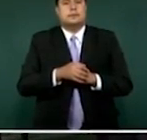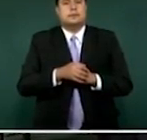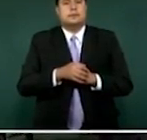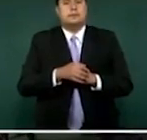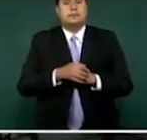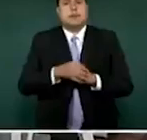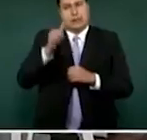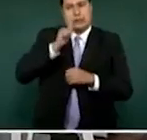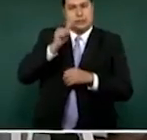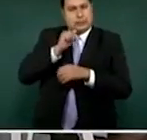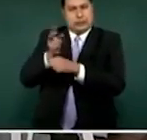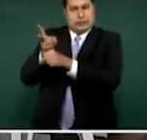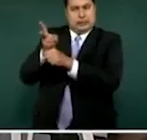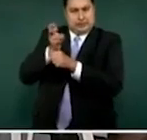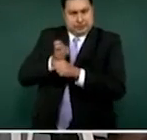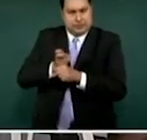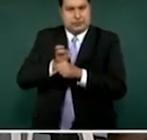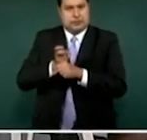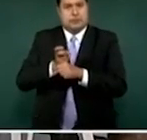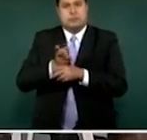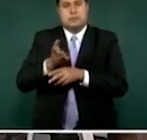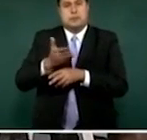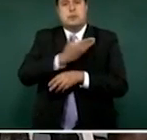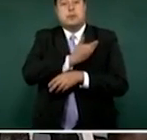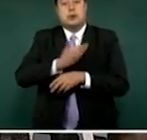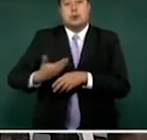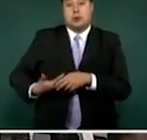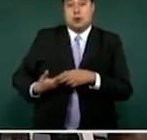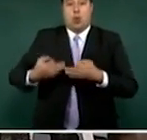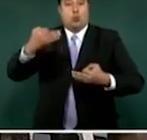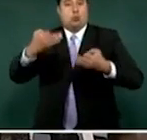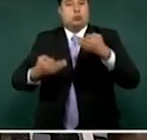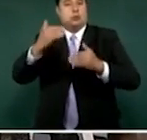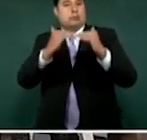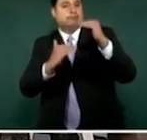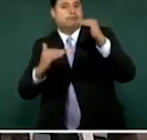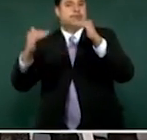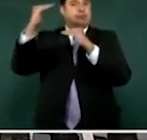el presidente del Tribunal Superior de Justicia,